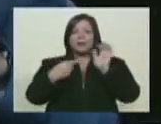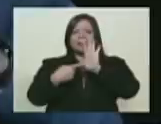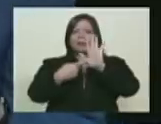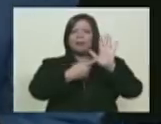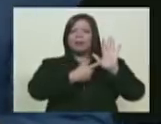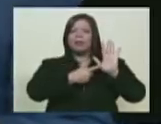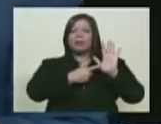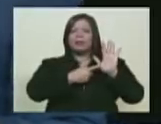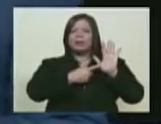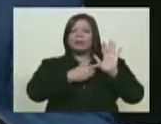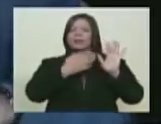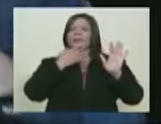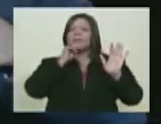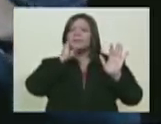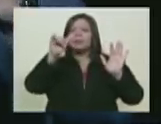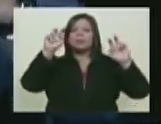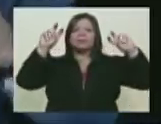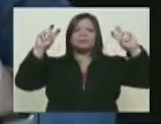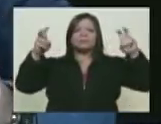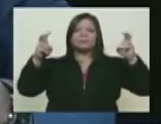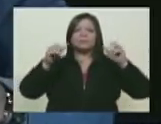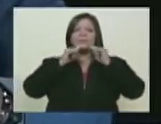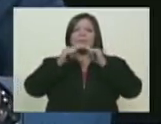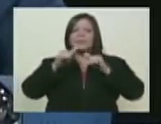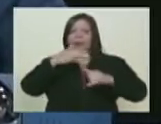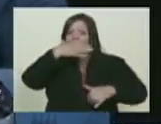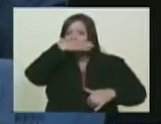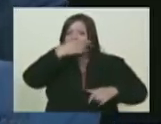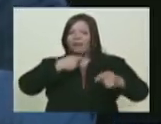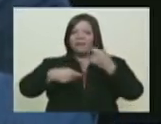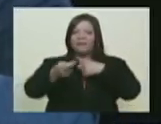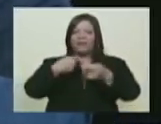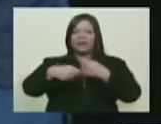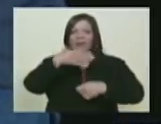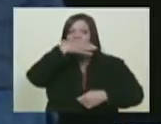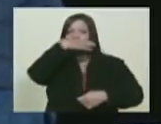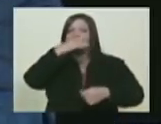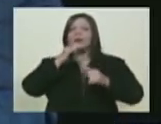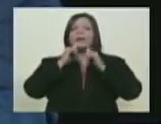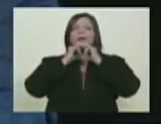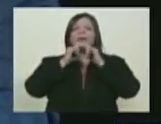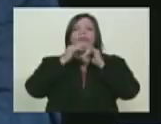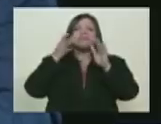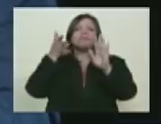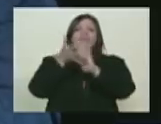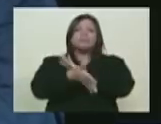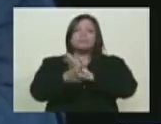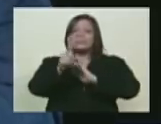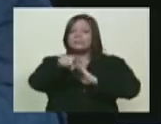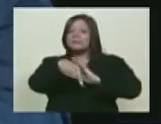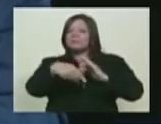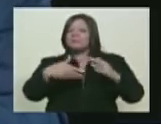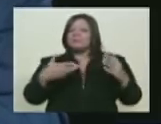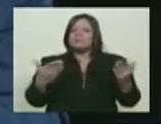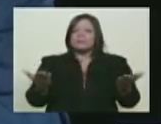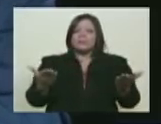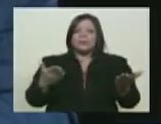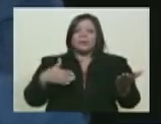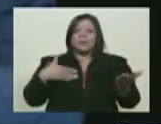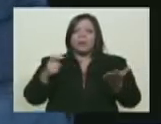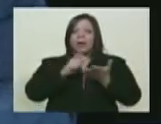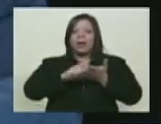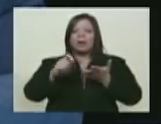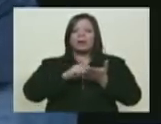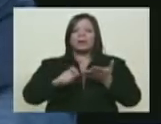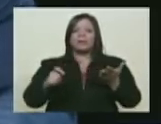publicar un editorial diciéndole a los narcotraficantes que les informaran qué era lo que podían y, lo que no podían escribir